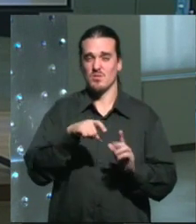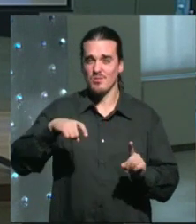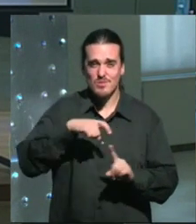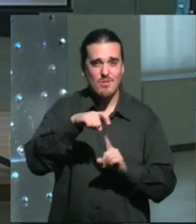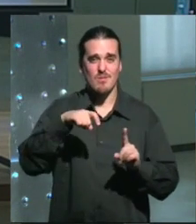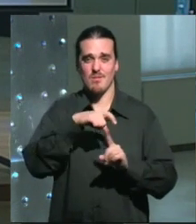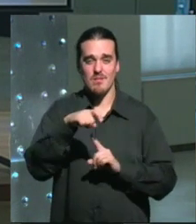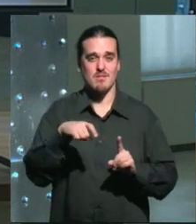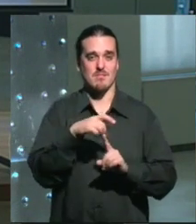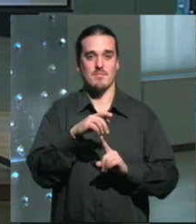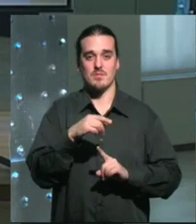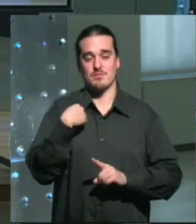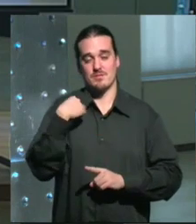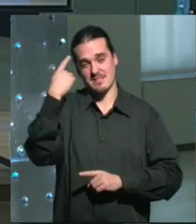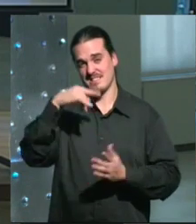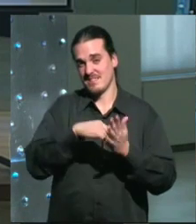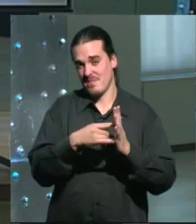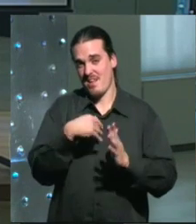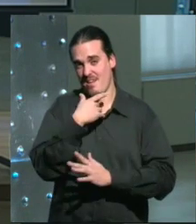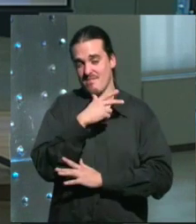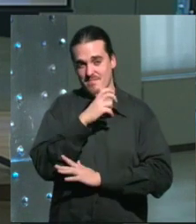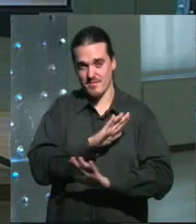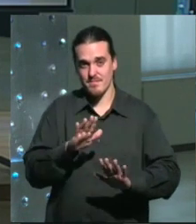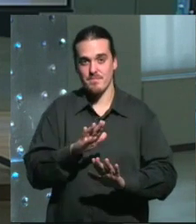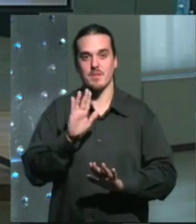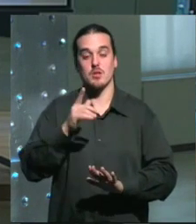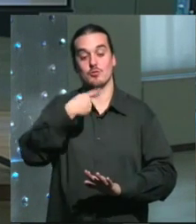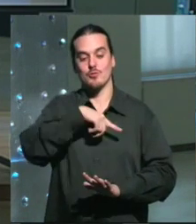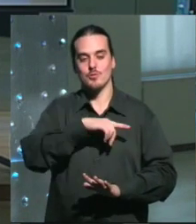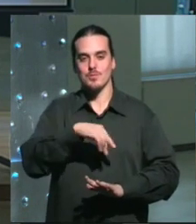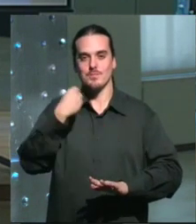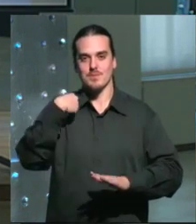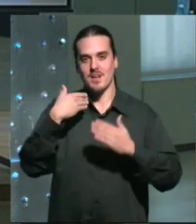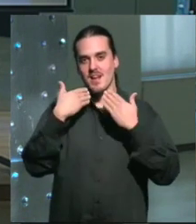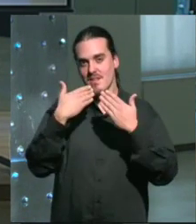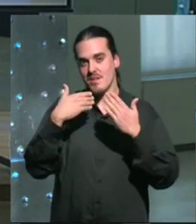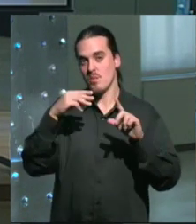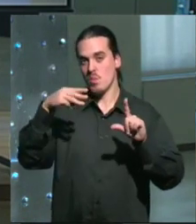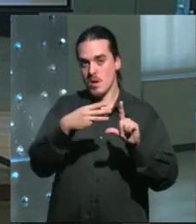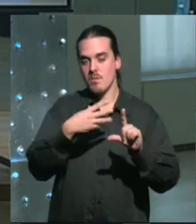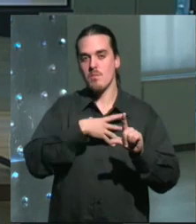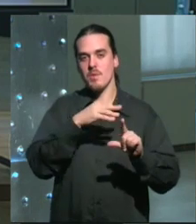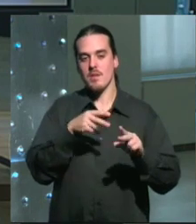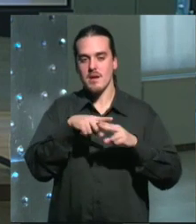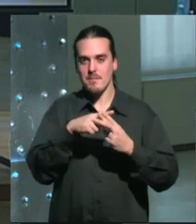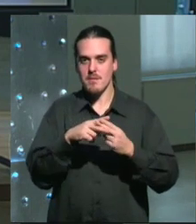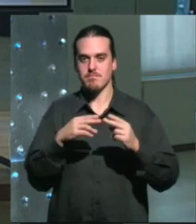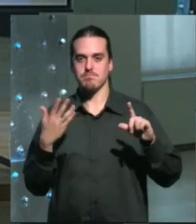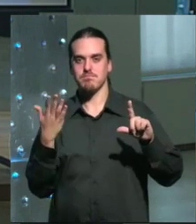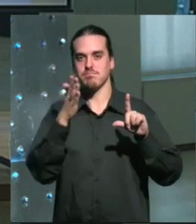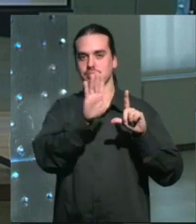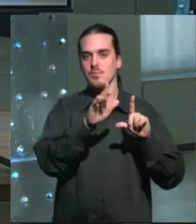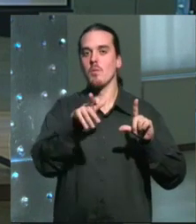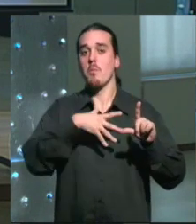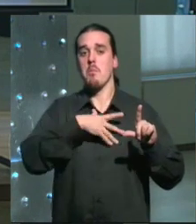las cosas que hicimos en esta base de datos fue colgar una herramienta que te permitía entrar y tú inscribirte en el censo electoral en cuestión de